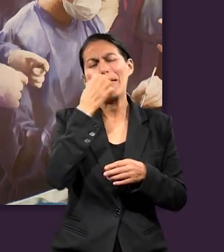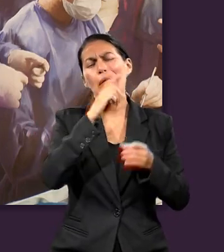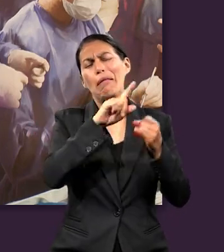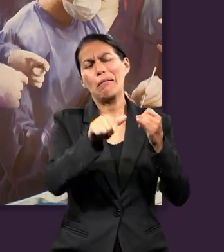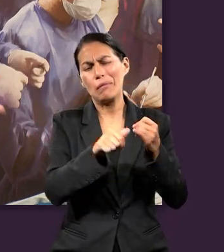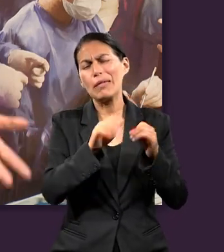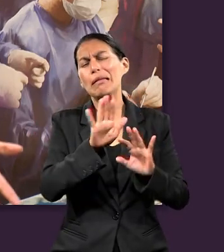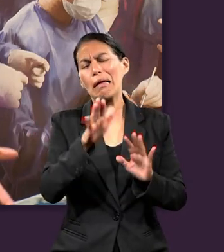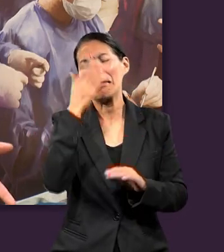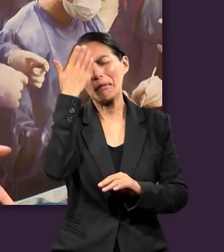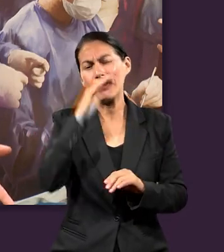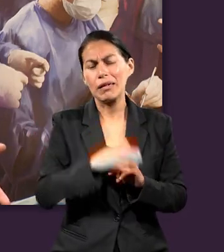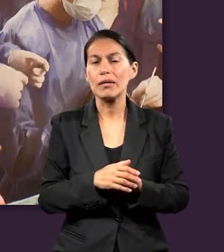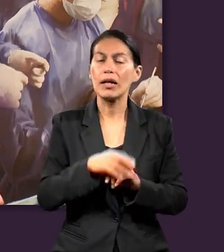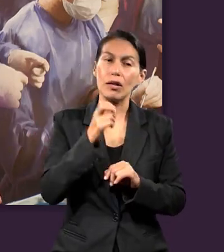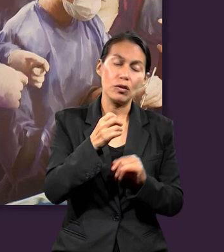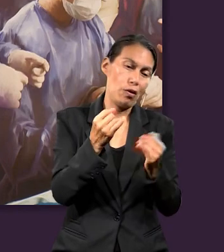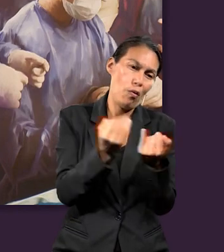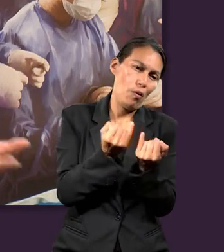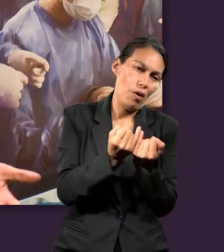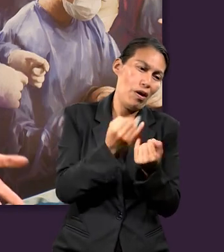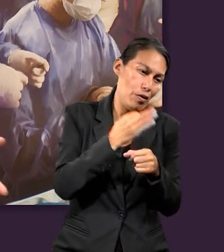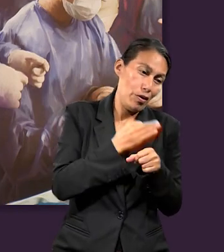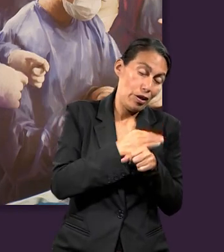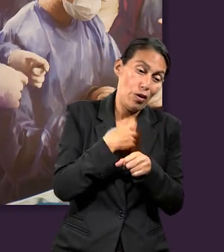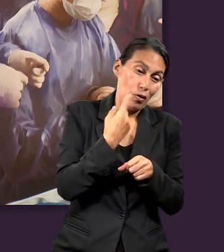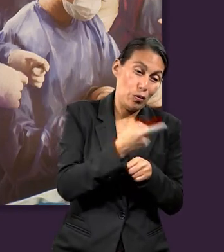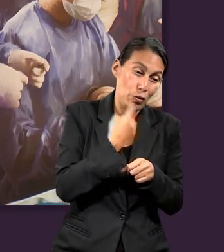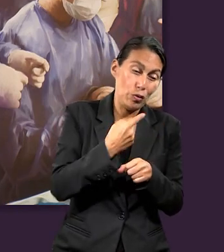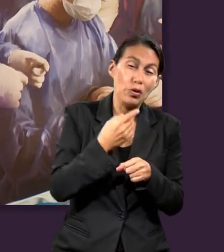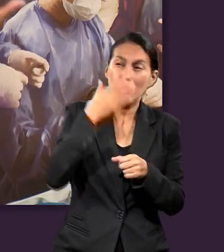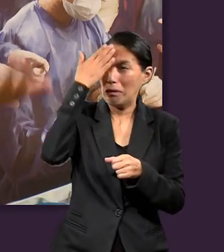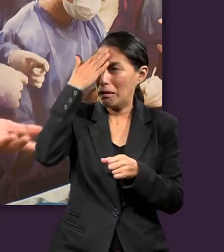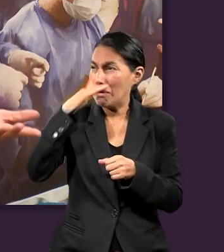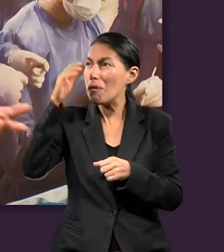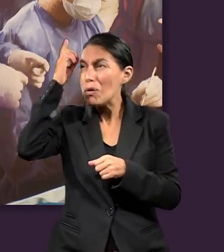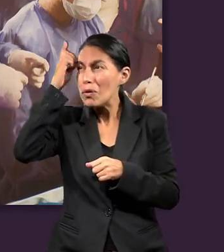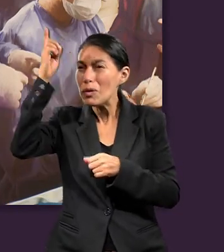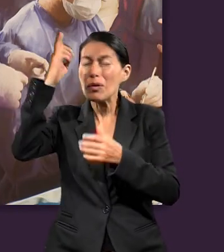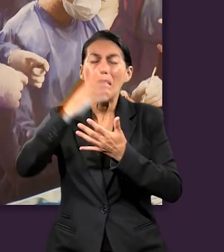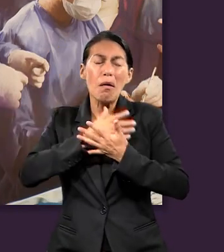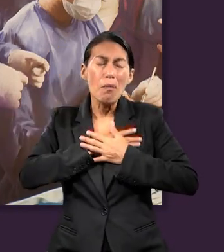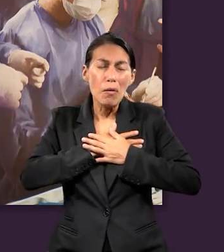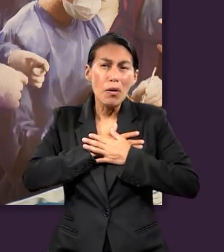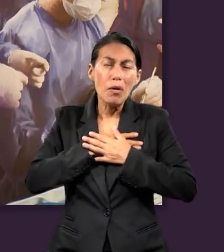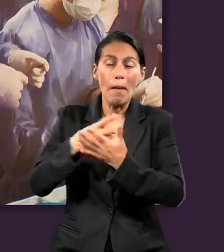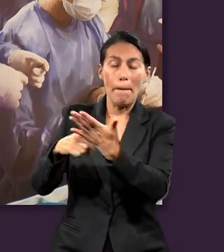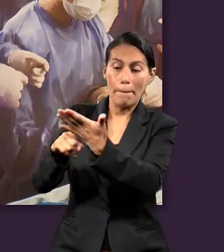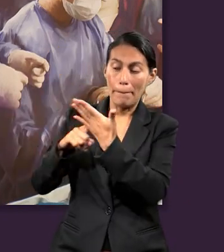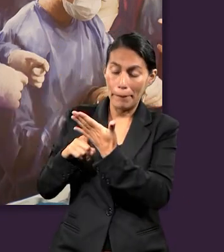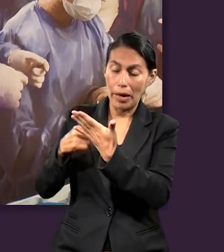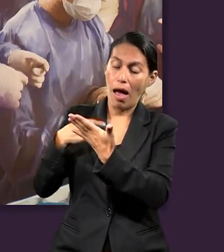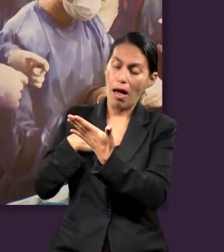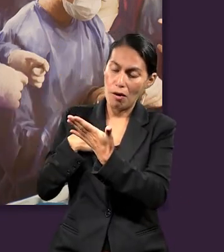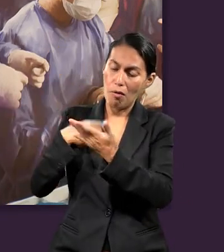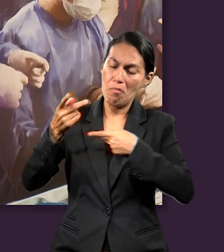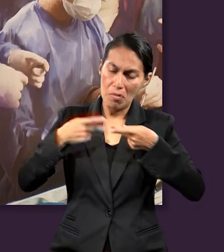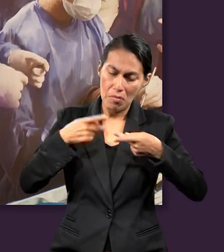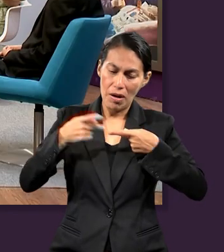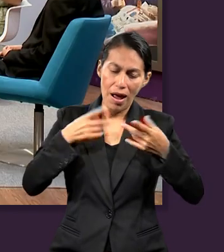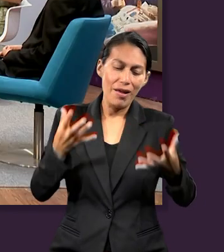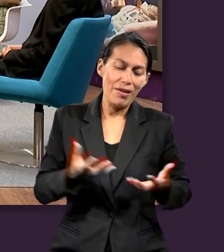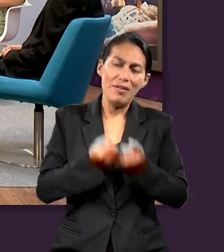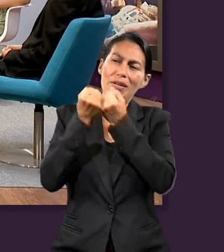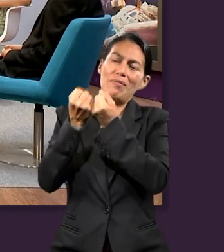vengan los tiempos finales saber a qué te vas a enfrentar y no tener miedo sino al contrario sabes que Dios es amor te dio esto para que tú puedas prepararte y